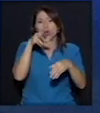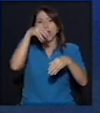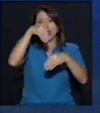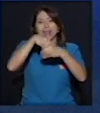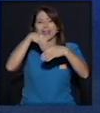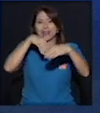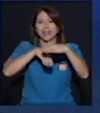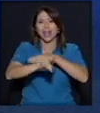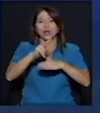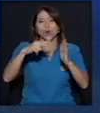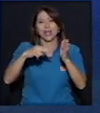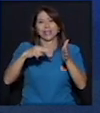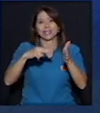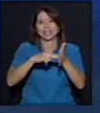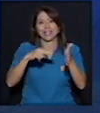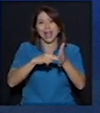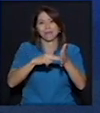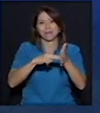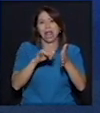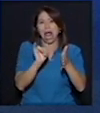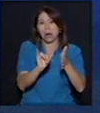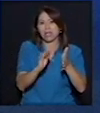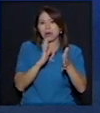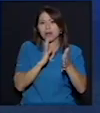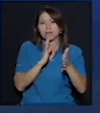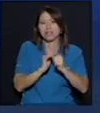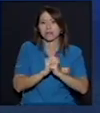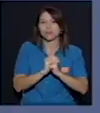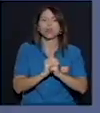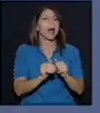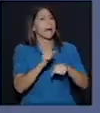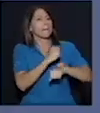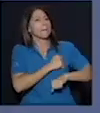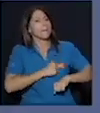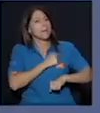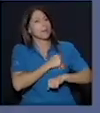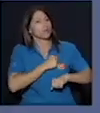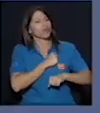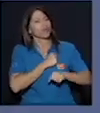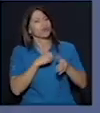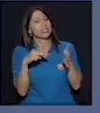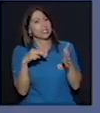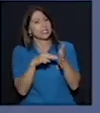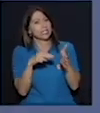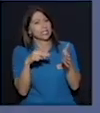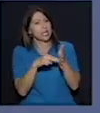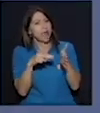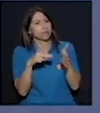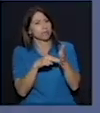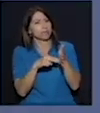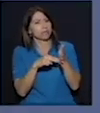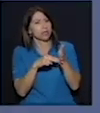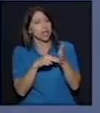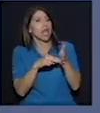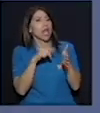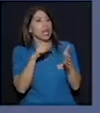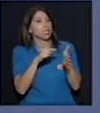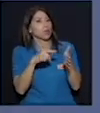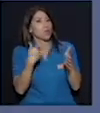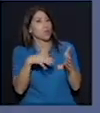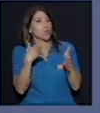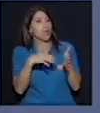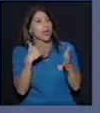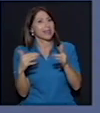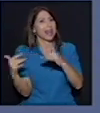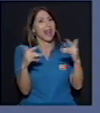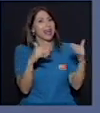lo analizamos. Y déjeme dar un pequeño dato. Siria es de alguna manera caliente de la guerra de